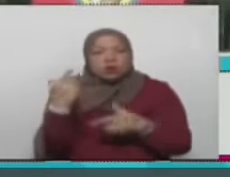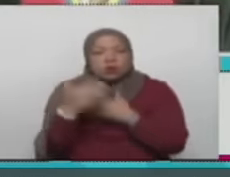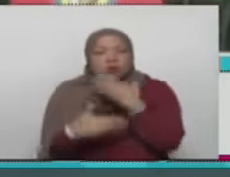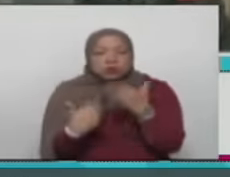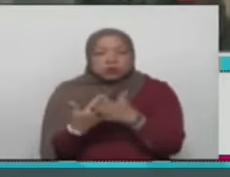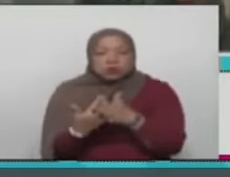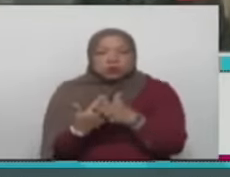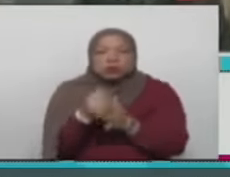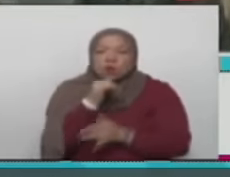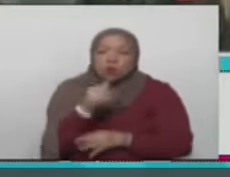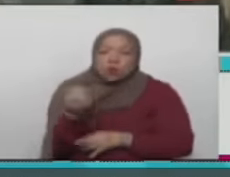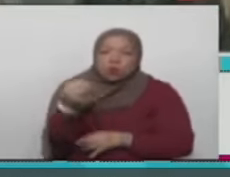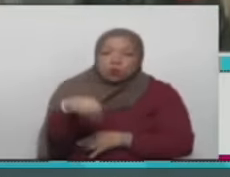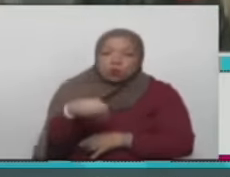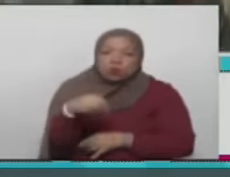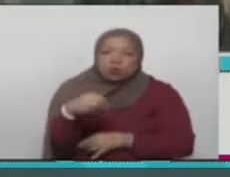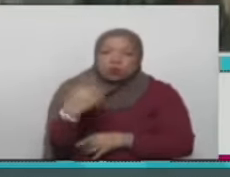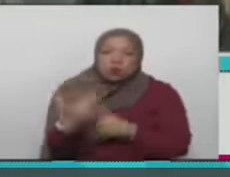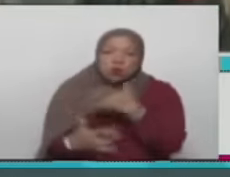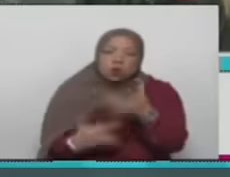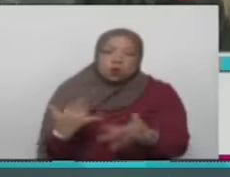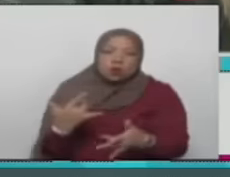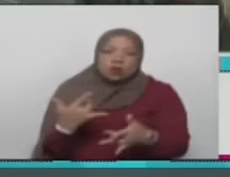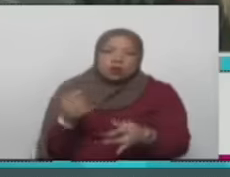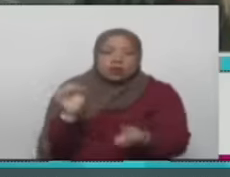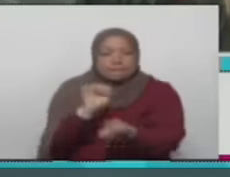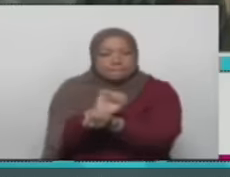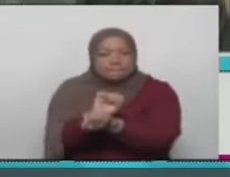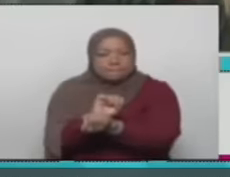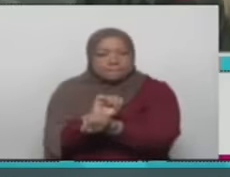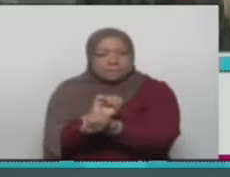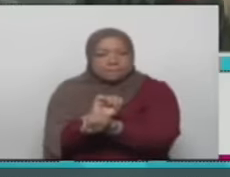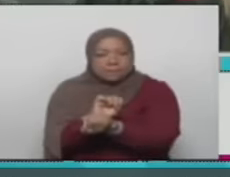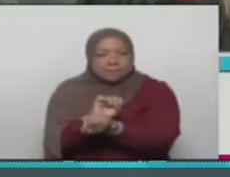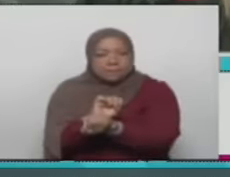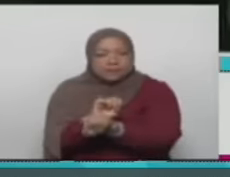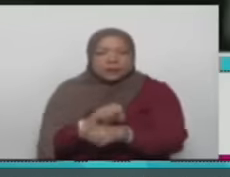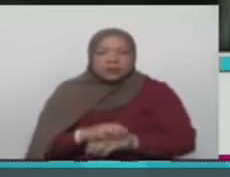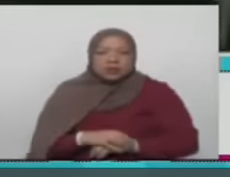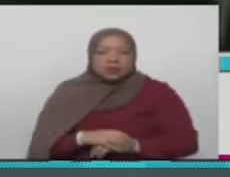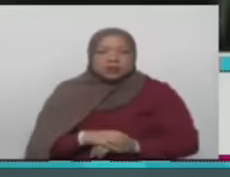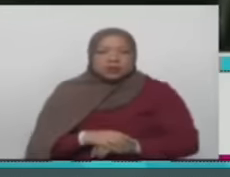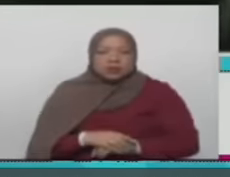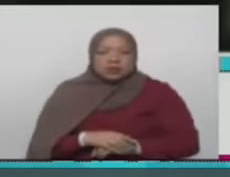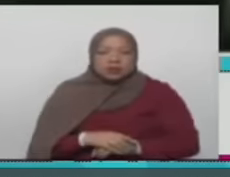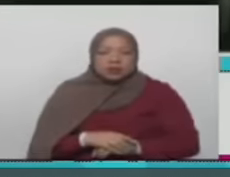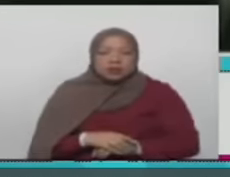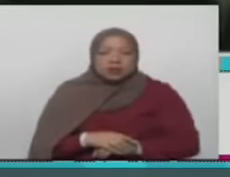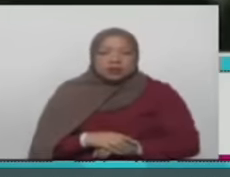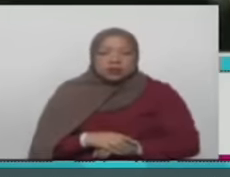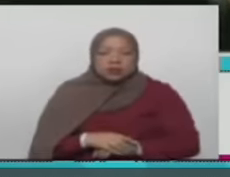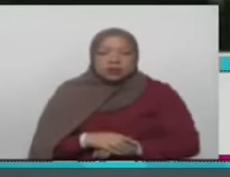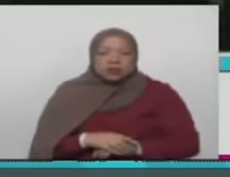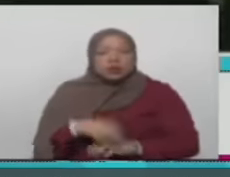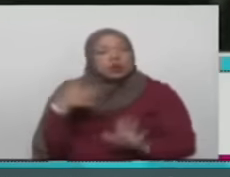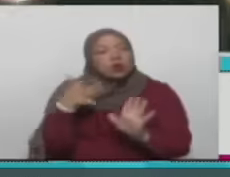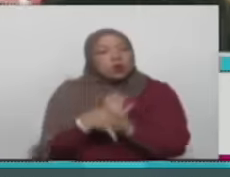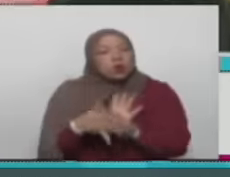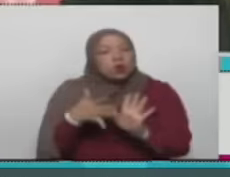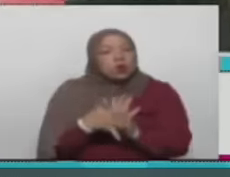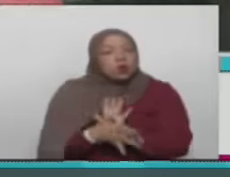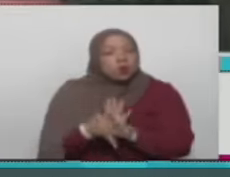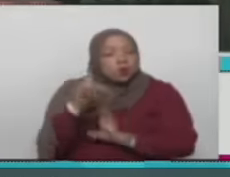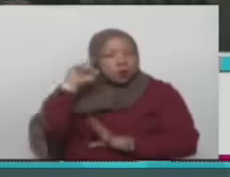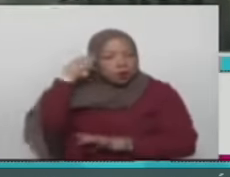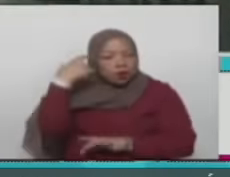pueden deslizar hacia el ámbito penal. Una de ellas es la que tiene que ver con forjación